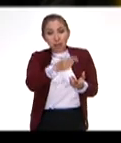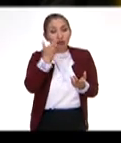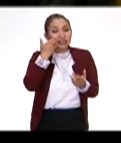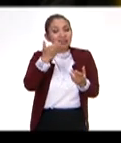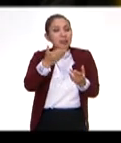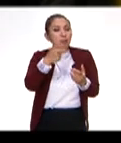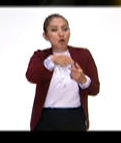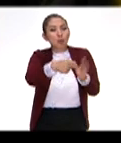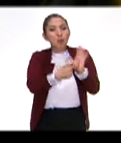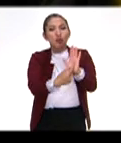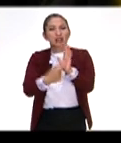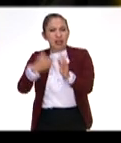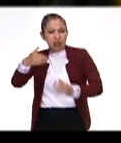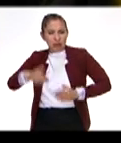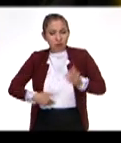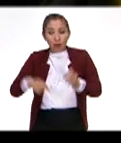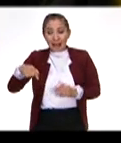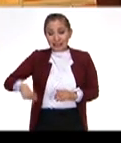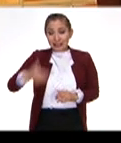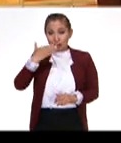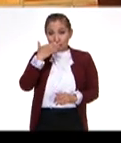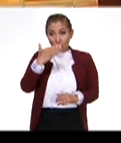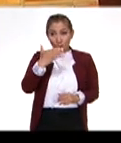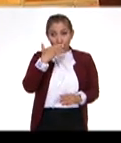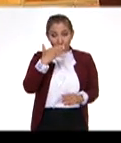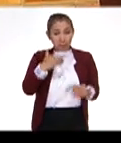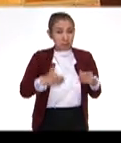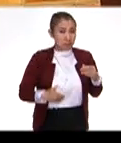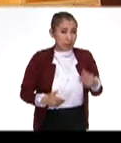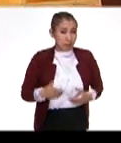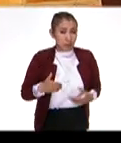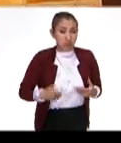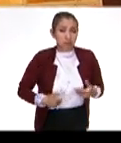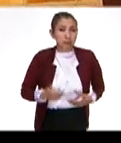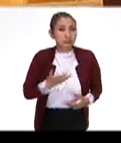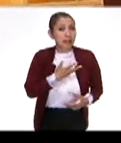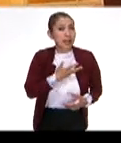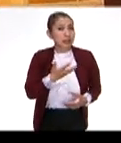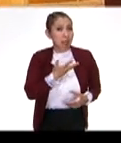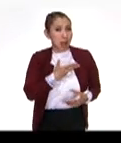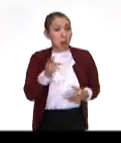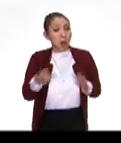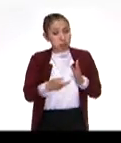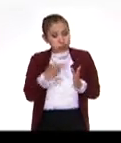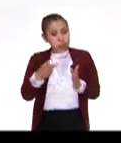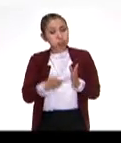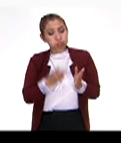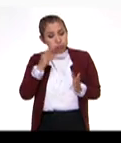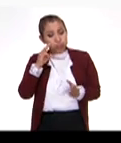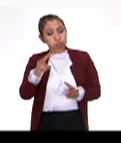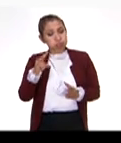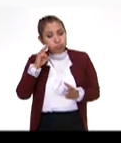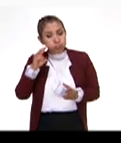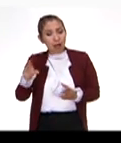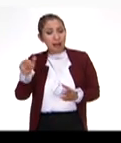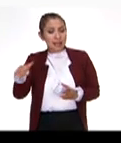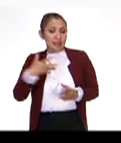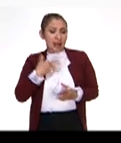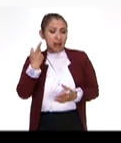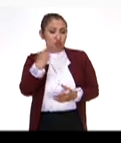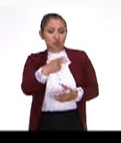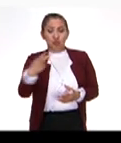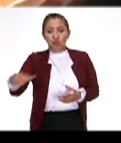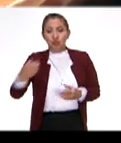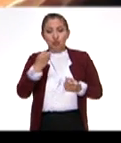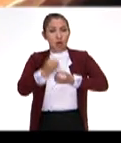temporadas. En Sonora el teatro tiene una latitud constante y tiene la